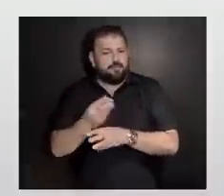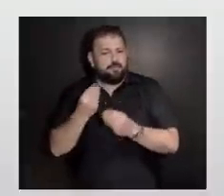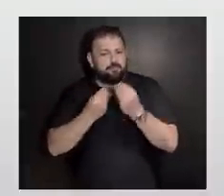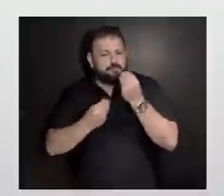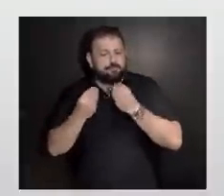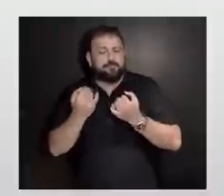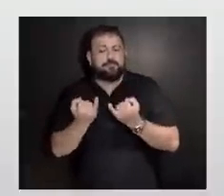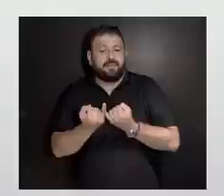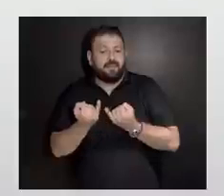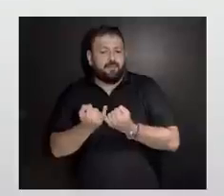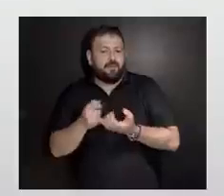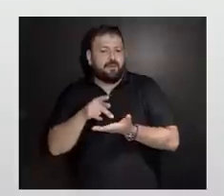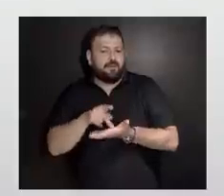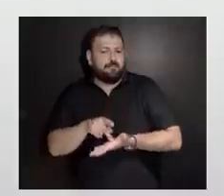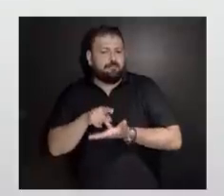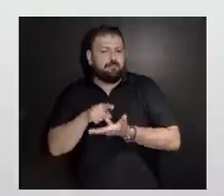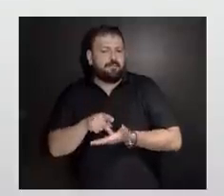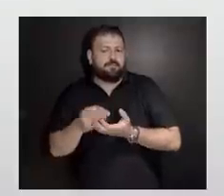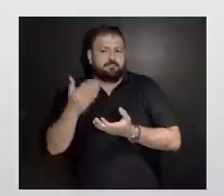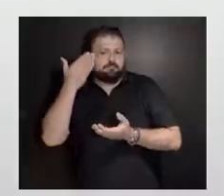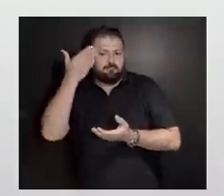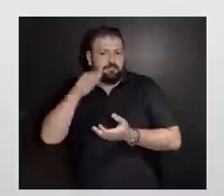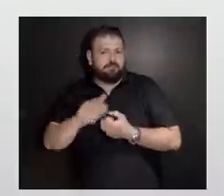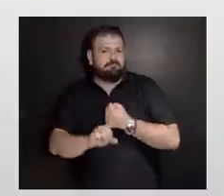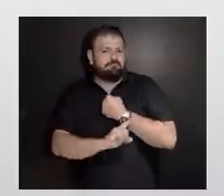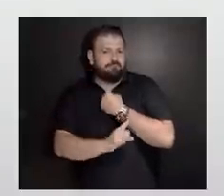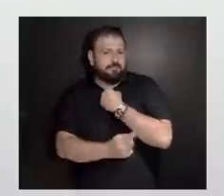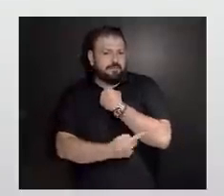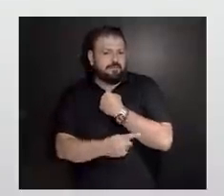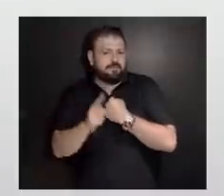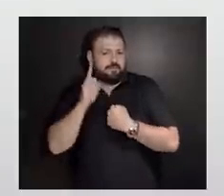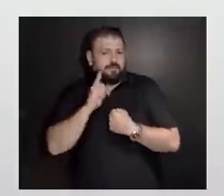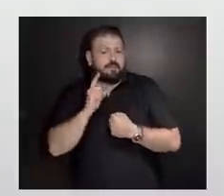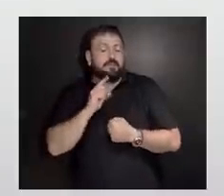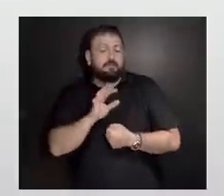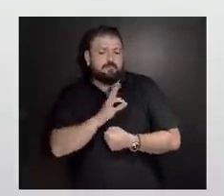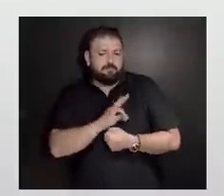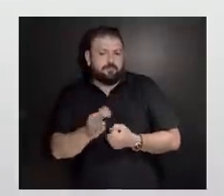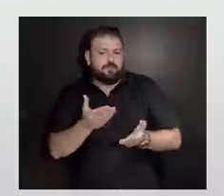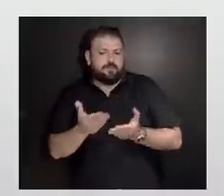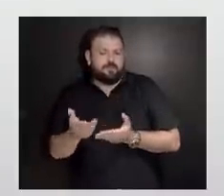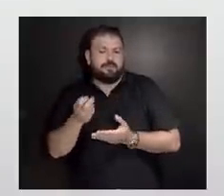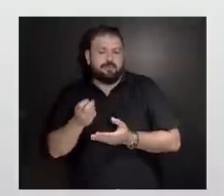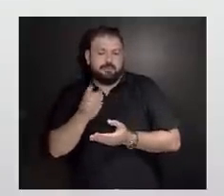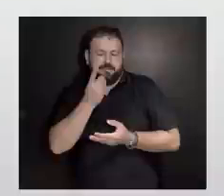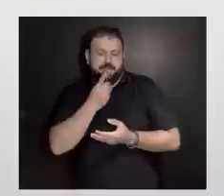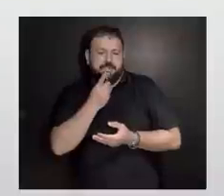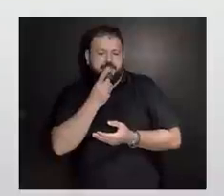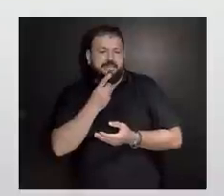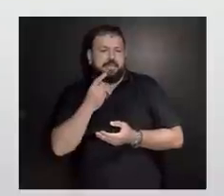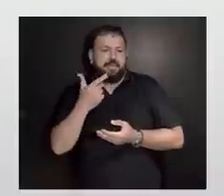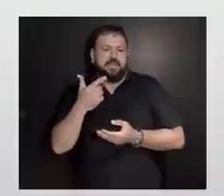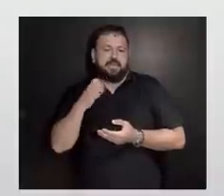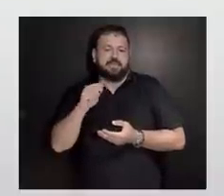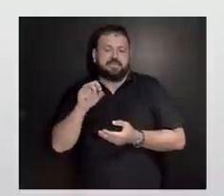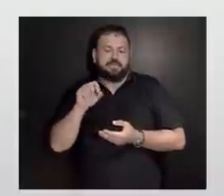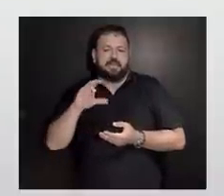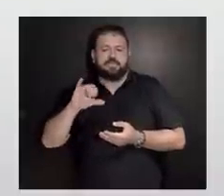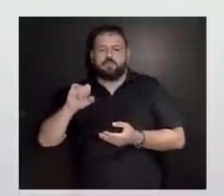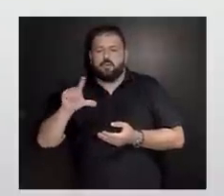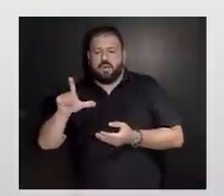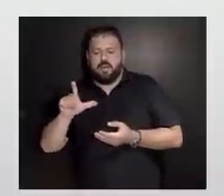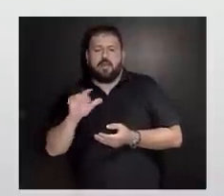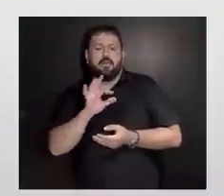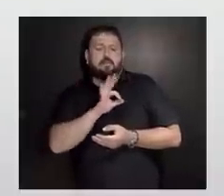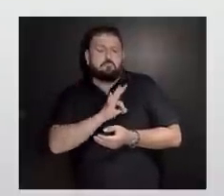va ganando la mujer embarazada y que esto pueda desencadenar pues lo que es la diabetes gestacional. Si se detecta a lo